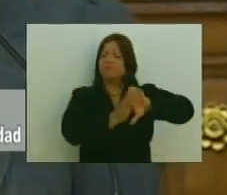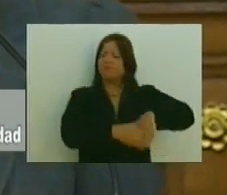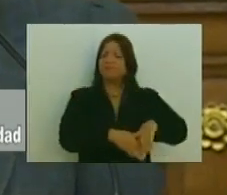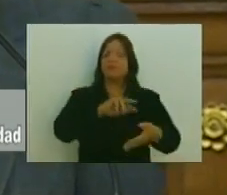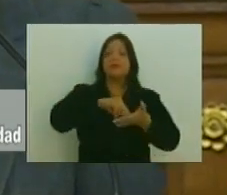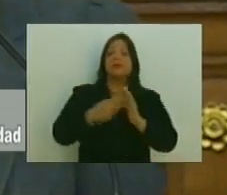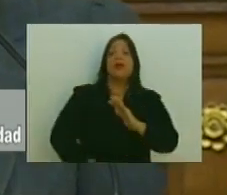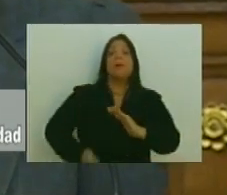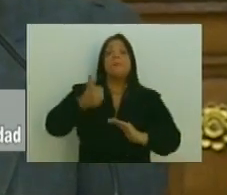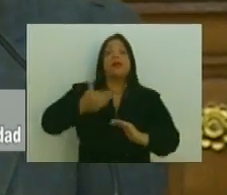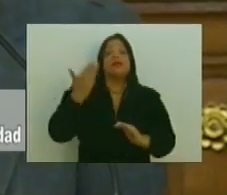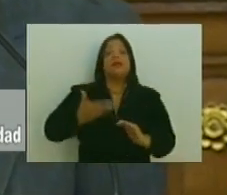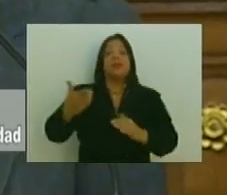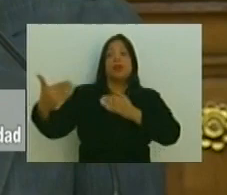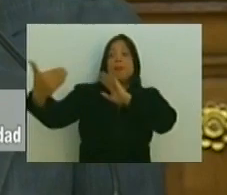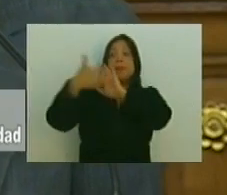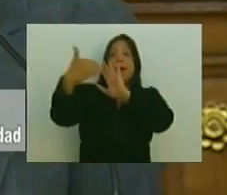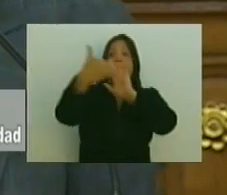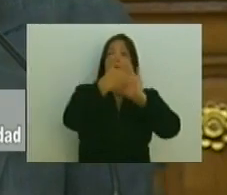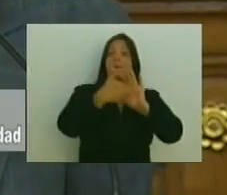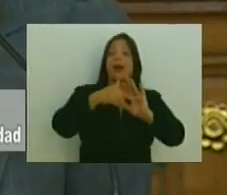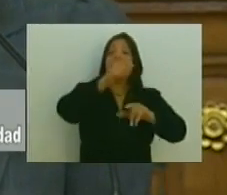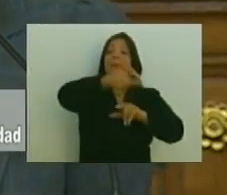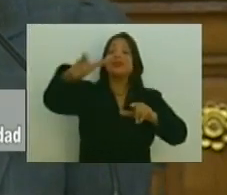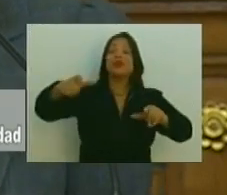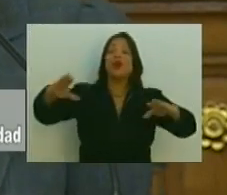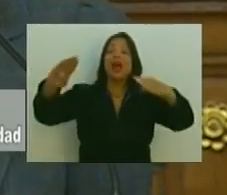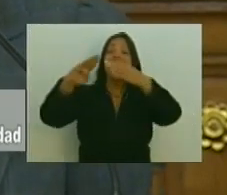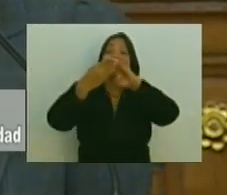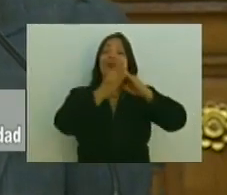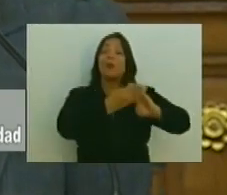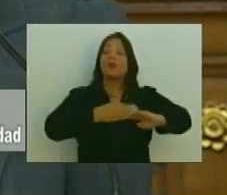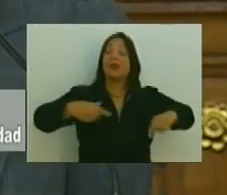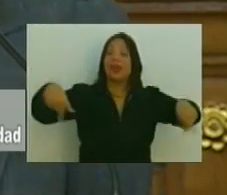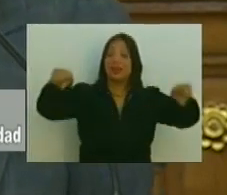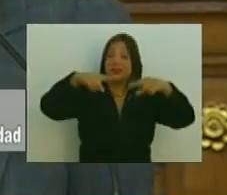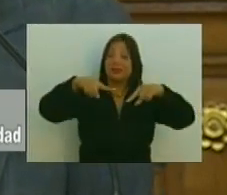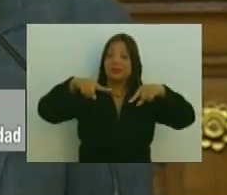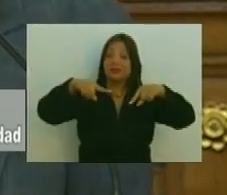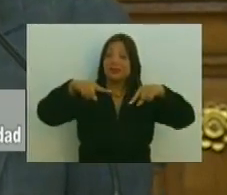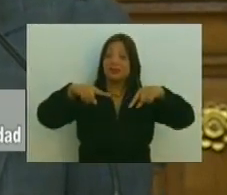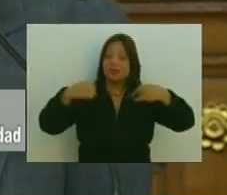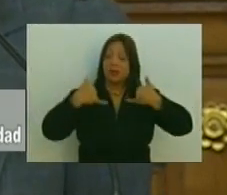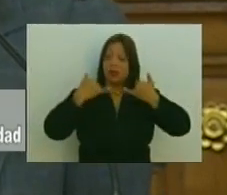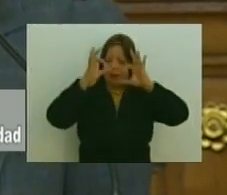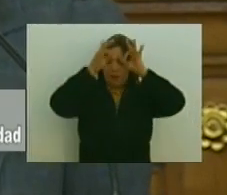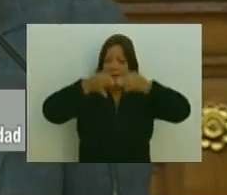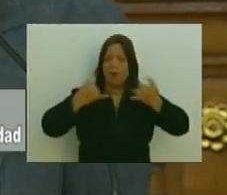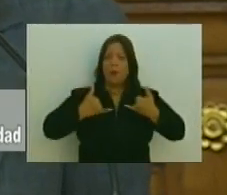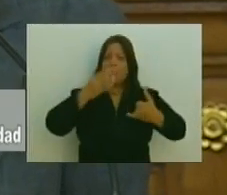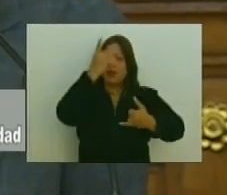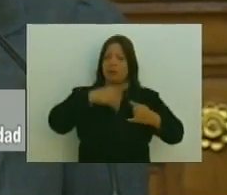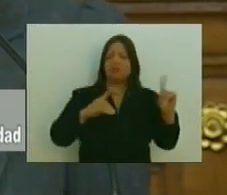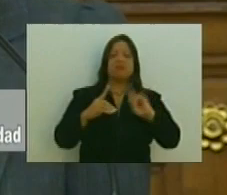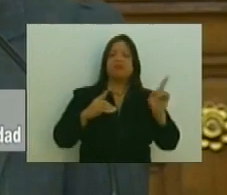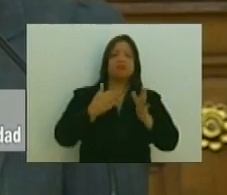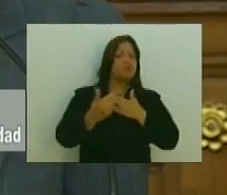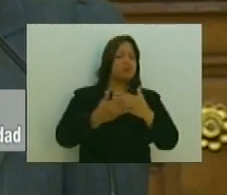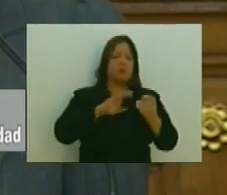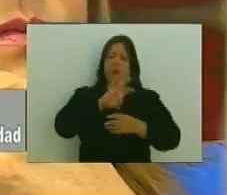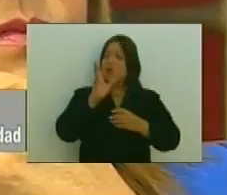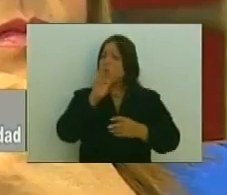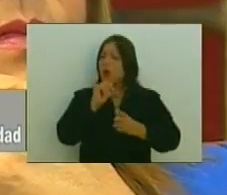es más difícil las barreras que como sociedad imponemos que por sus propias condiciones. En la